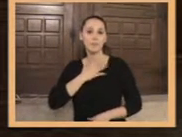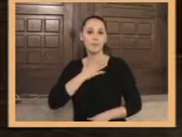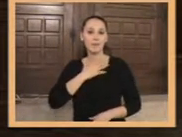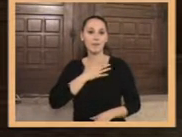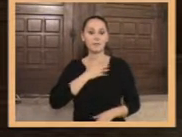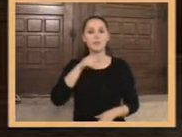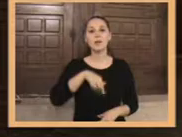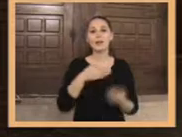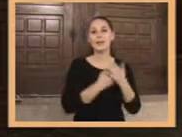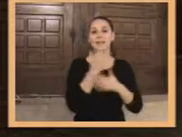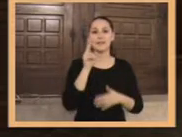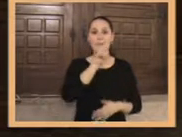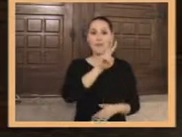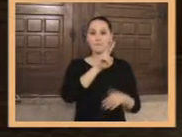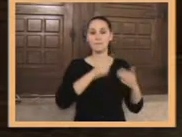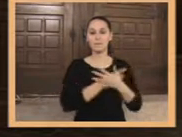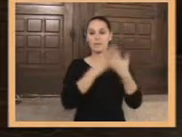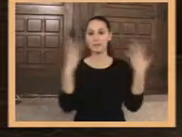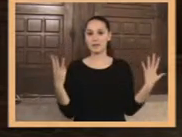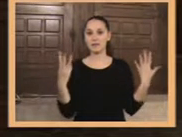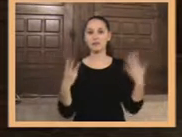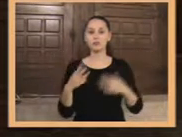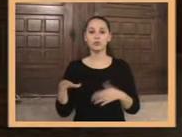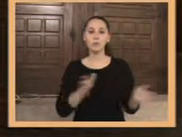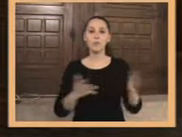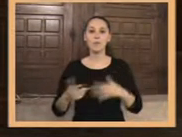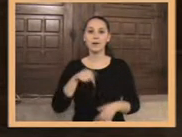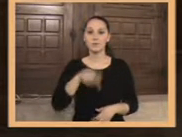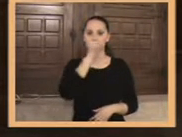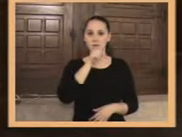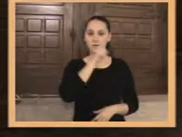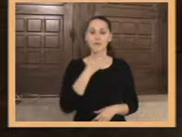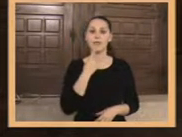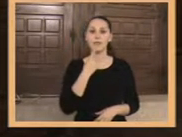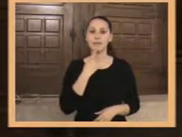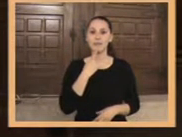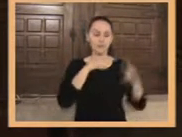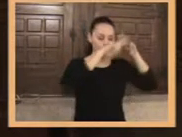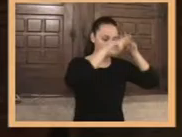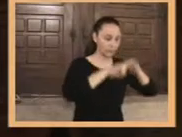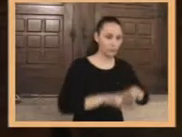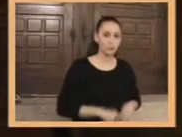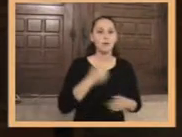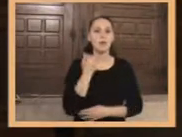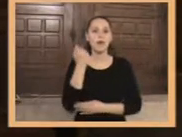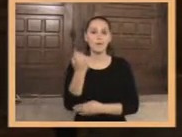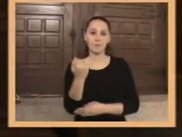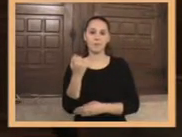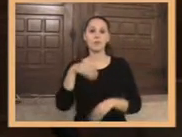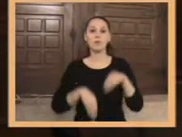Ambiente, del día 18 de marzo de 2006, y dice así. Visto el expediente, se acuerda por mayoría